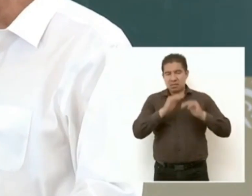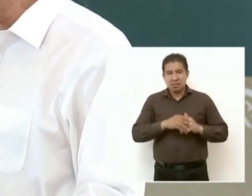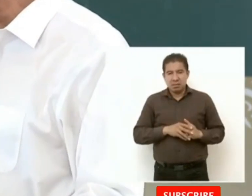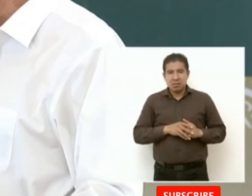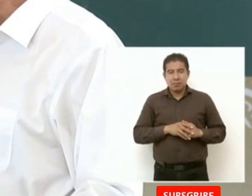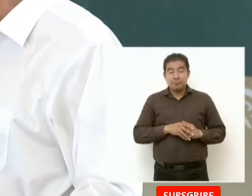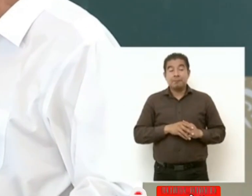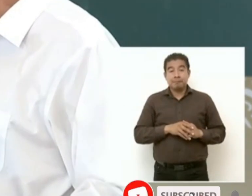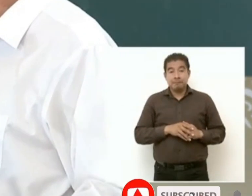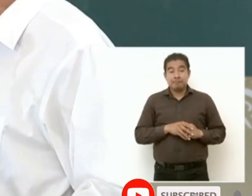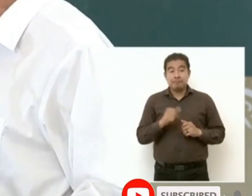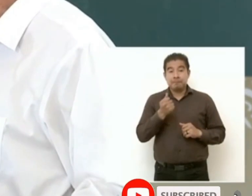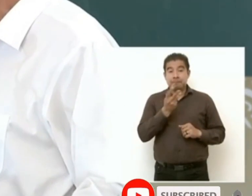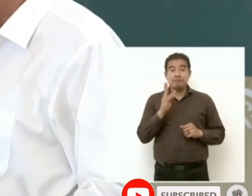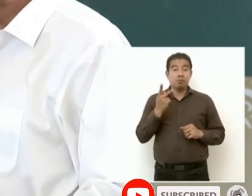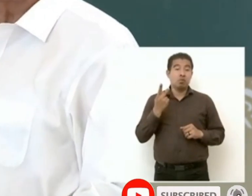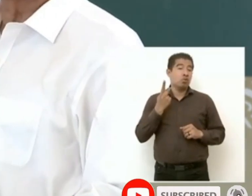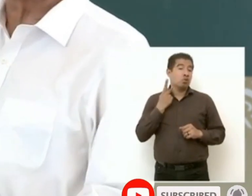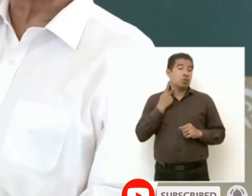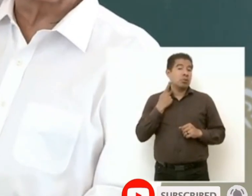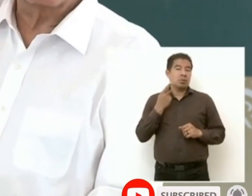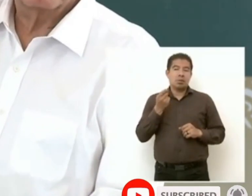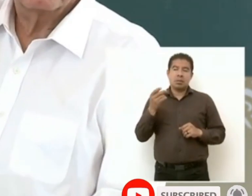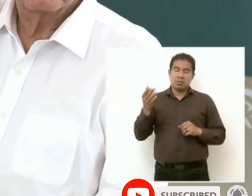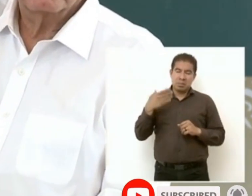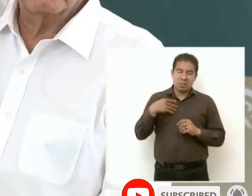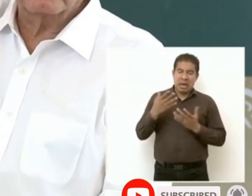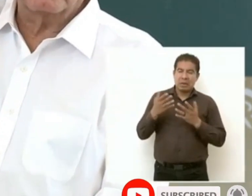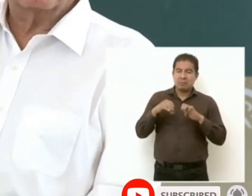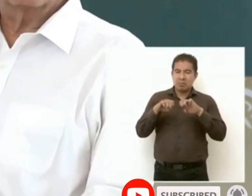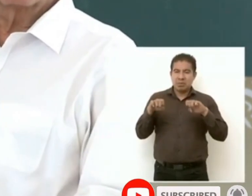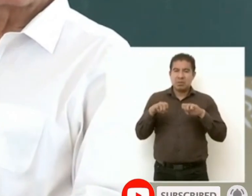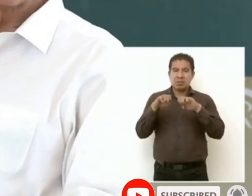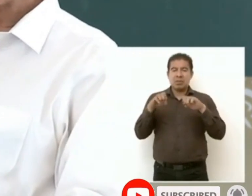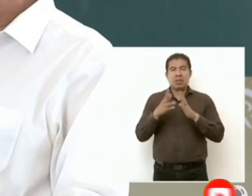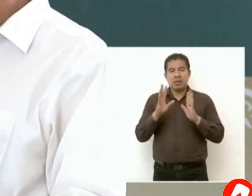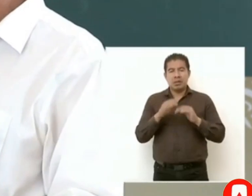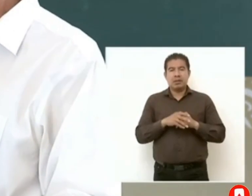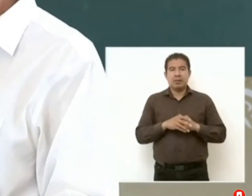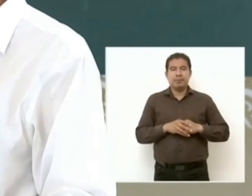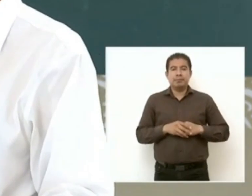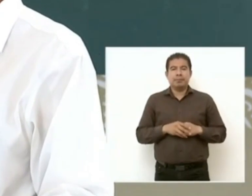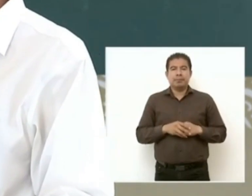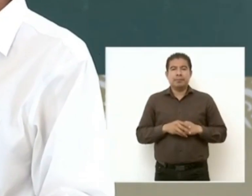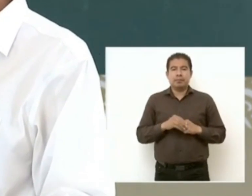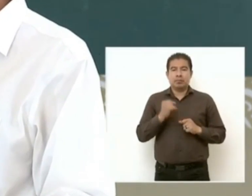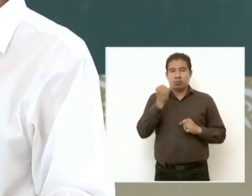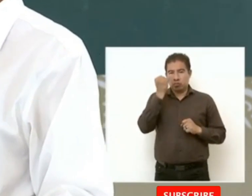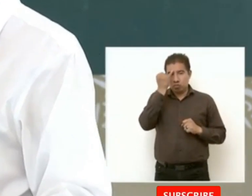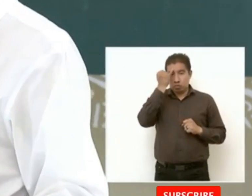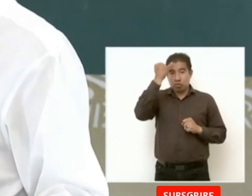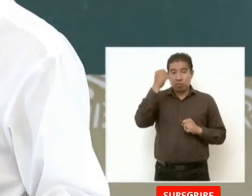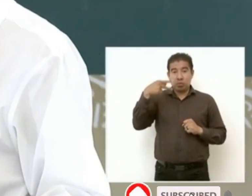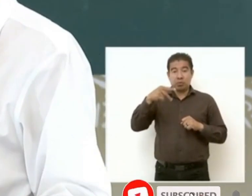A veces hasta los mismos políticos lo primero que hacían era crear